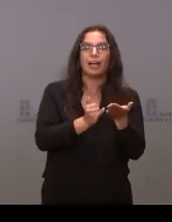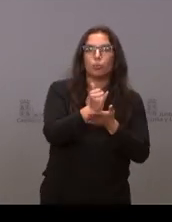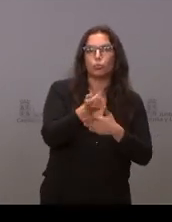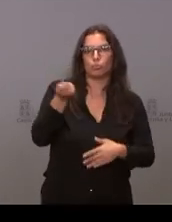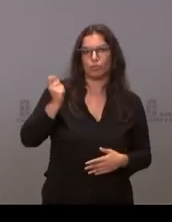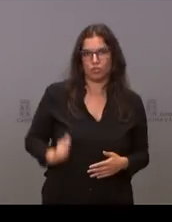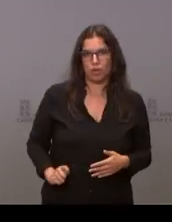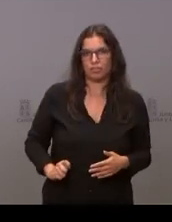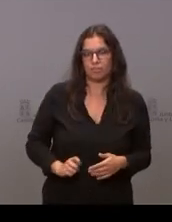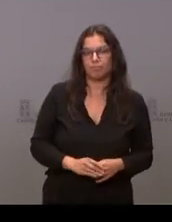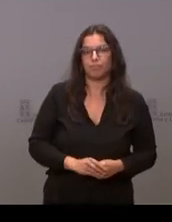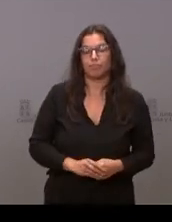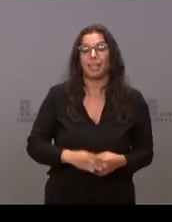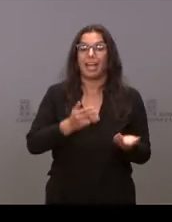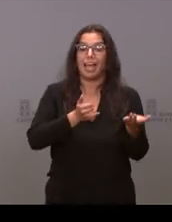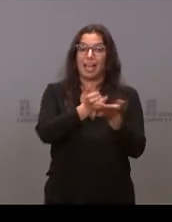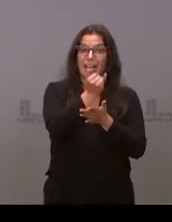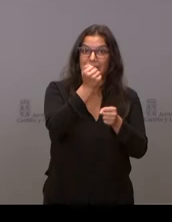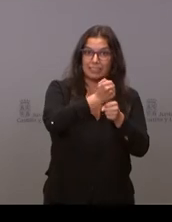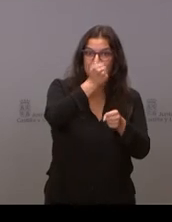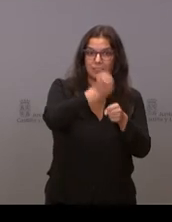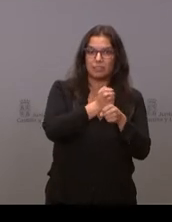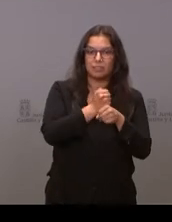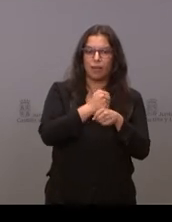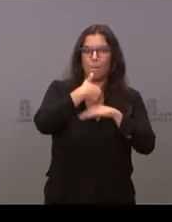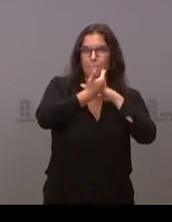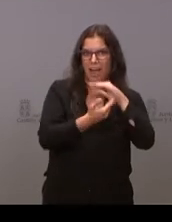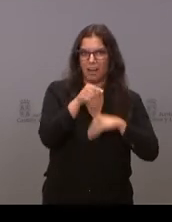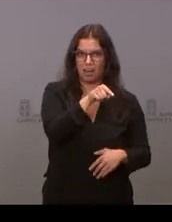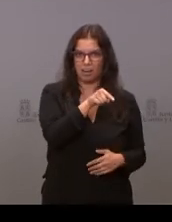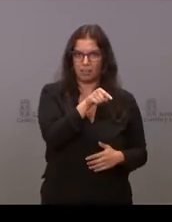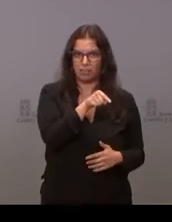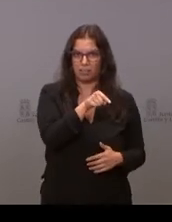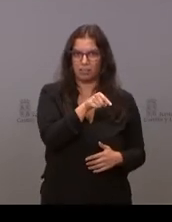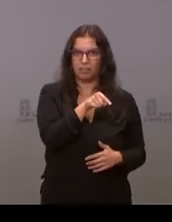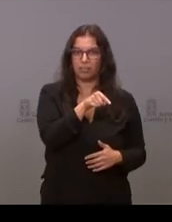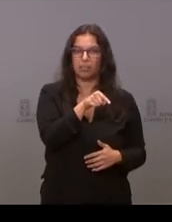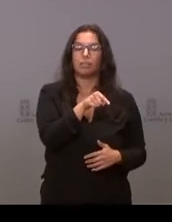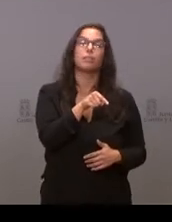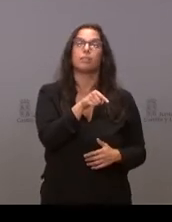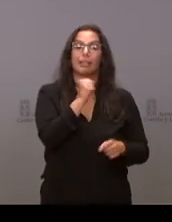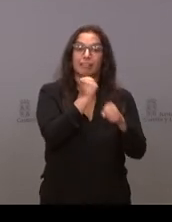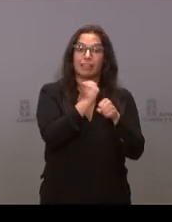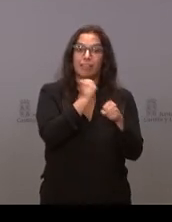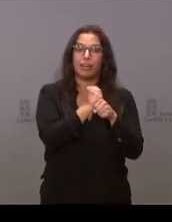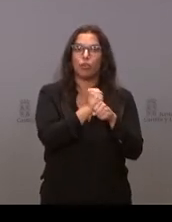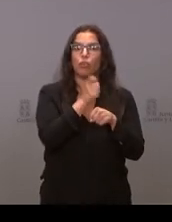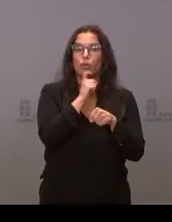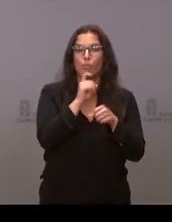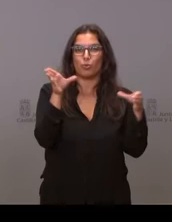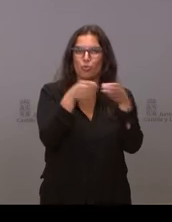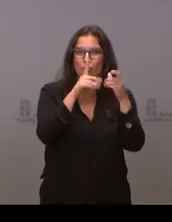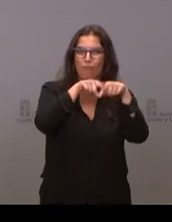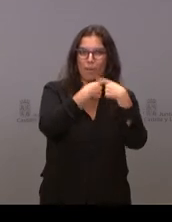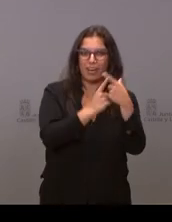profesional. Una agricultura pensada para vivir de ella, con explotaciones basadas en la producción familiar